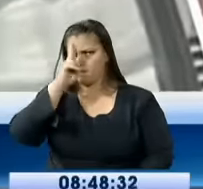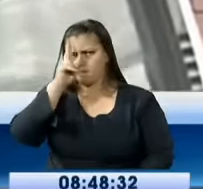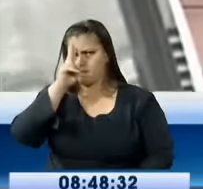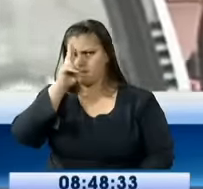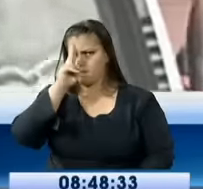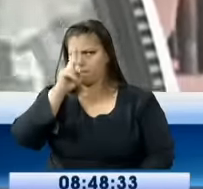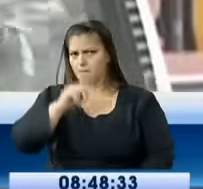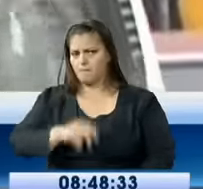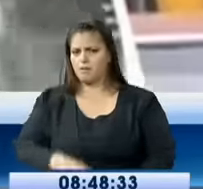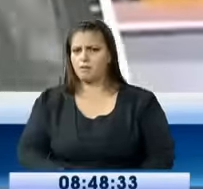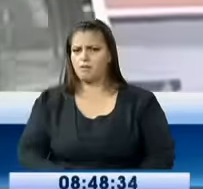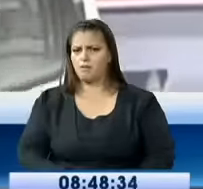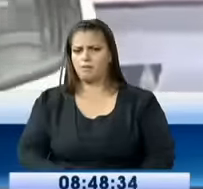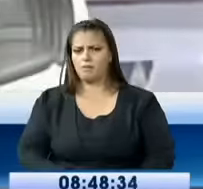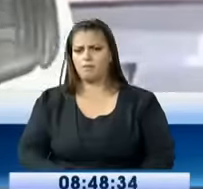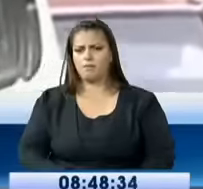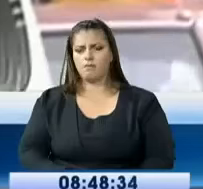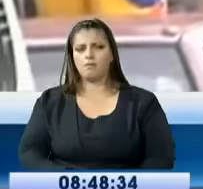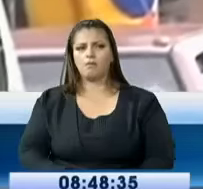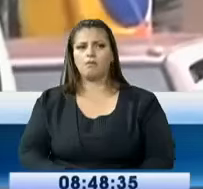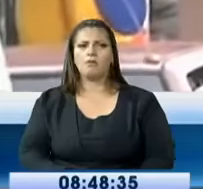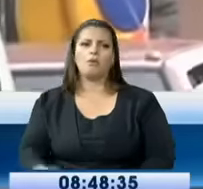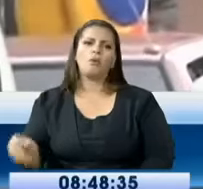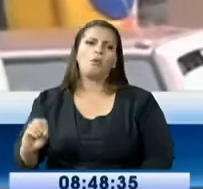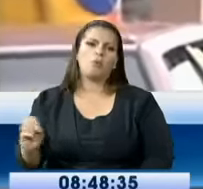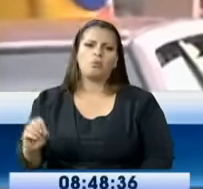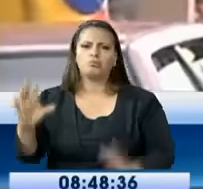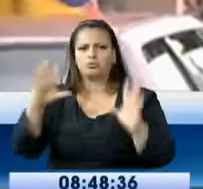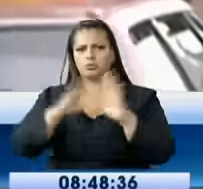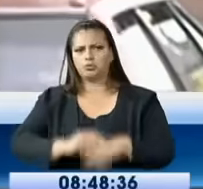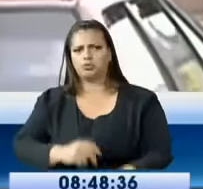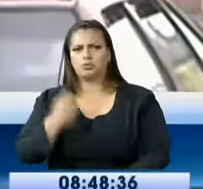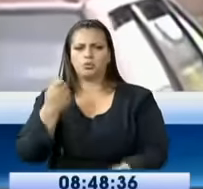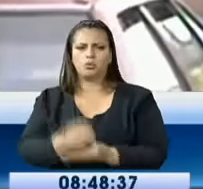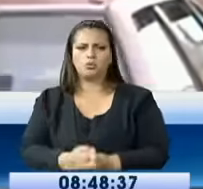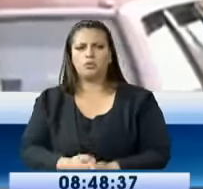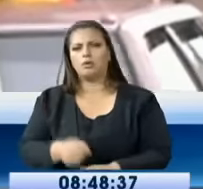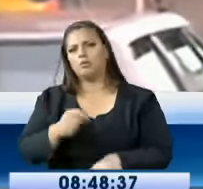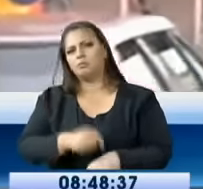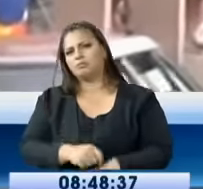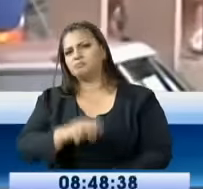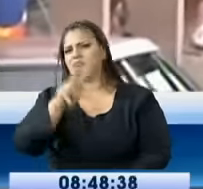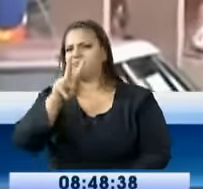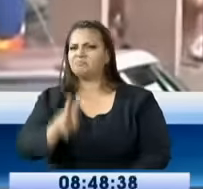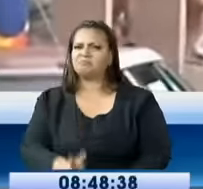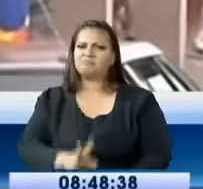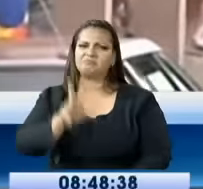noche. Ah, también viene. ¿Hasta qué hora viene a comprar? Hay gente que pasa hasta las 2, 3 de la mañana en los